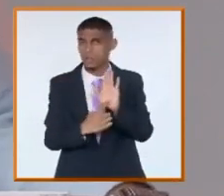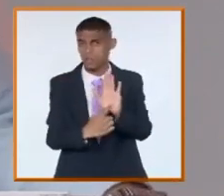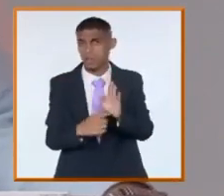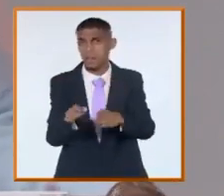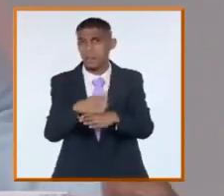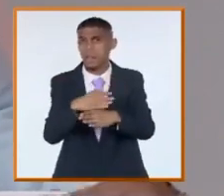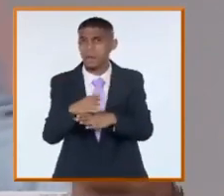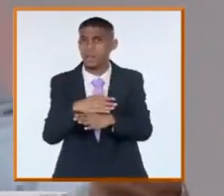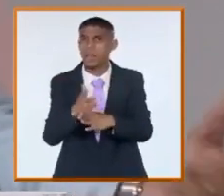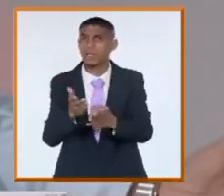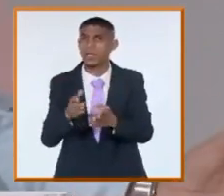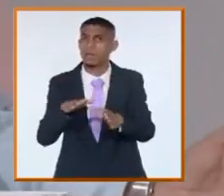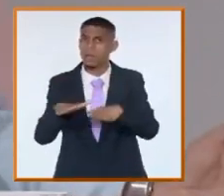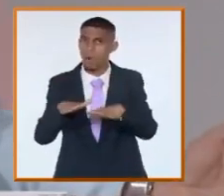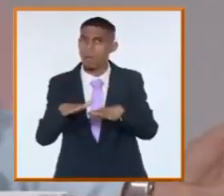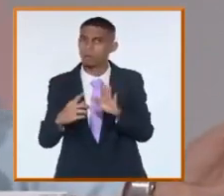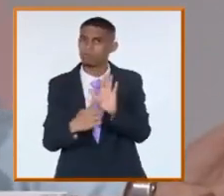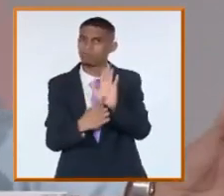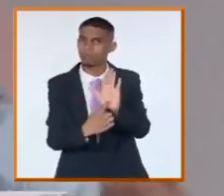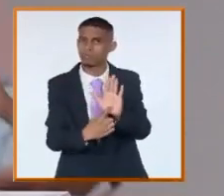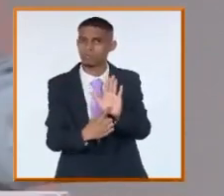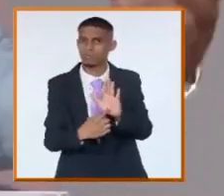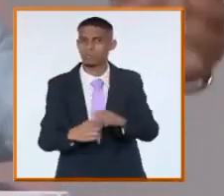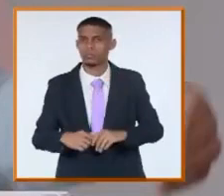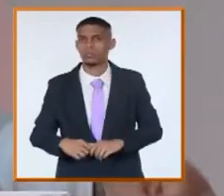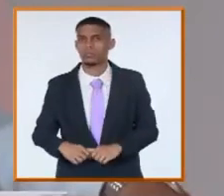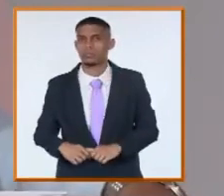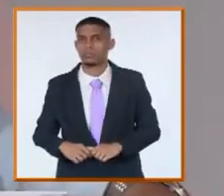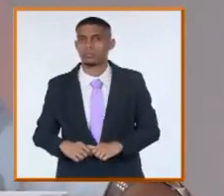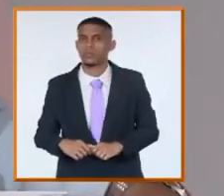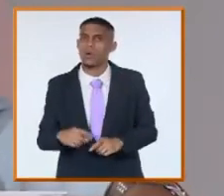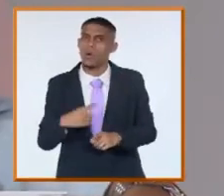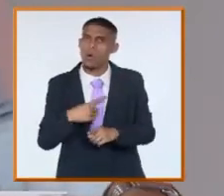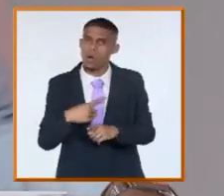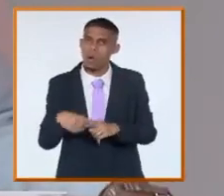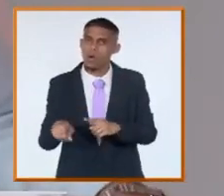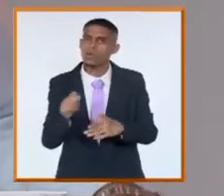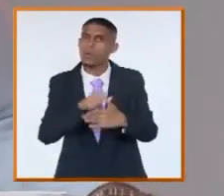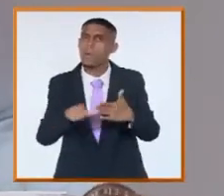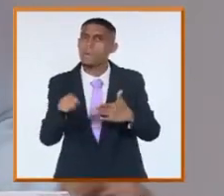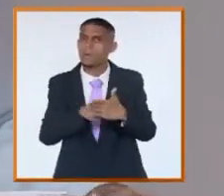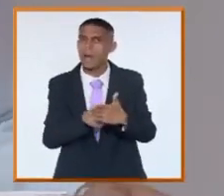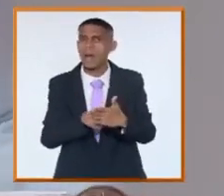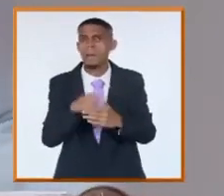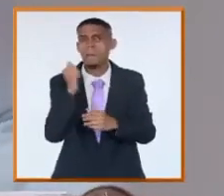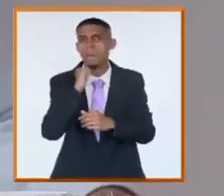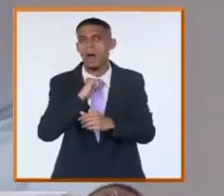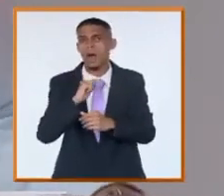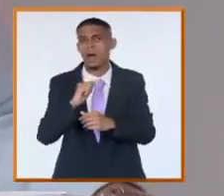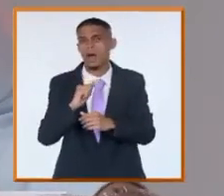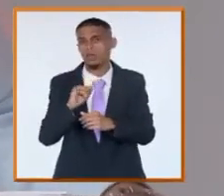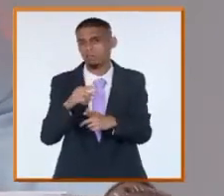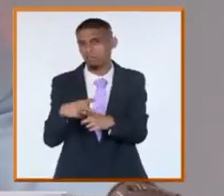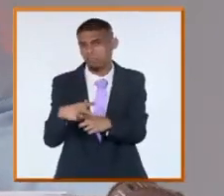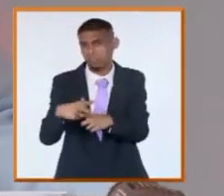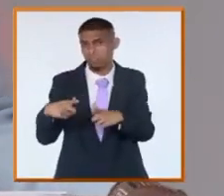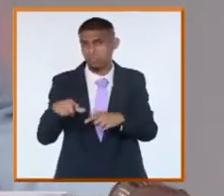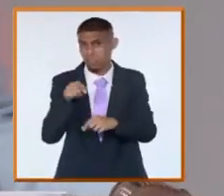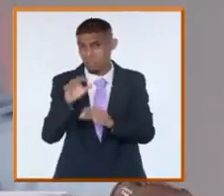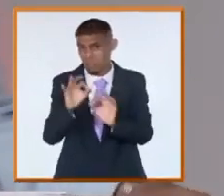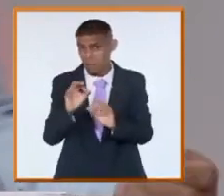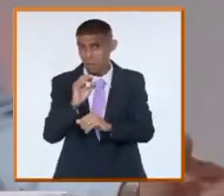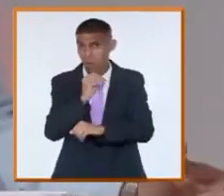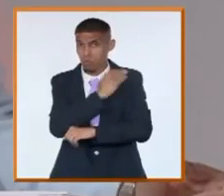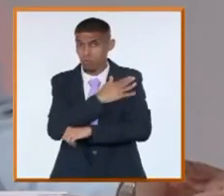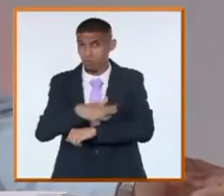varios momentos y además tenemos una infraestructura creada para seguir desarrollando amplias inversiones ahí con con